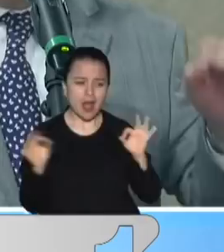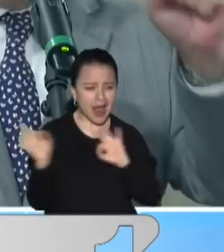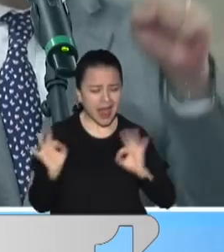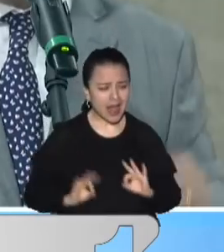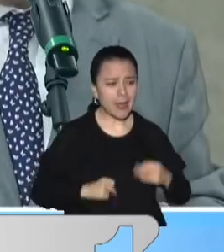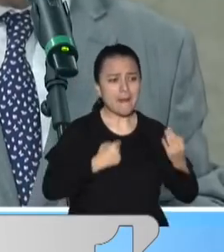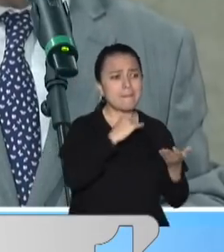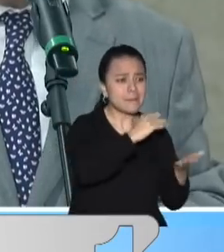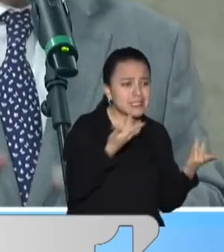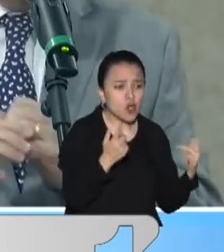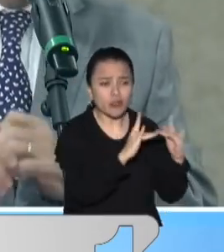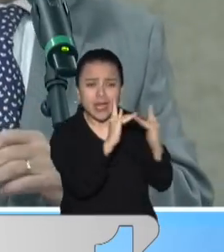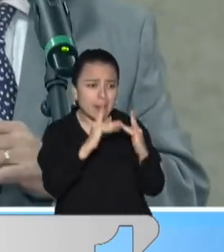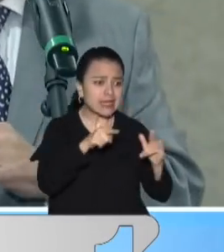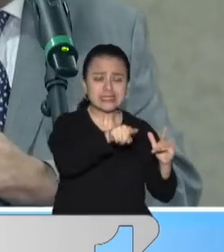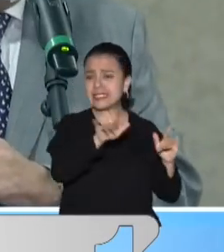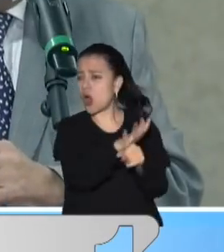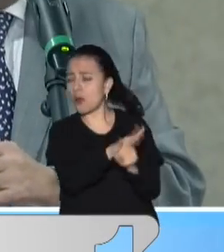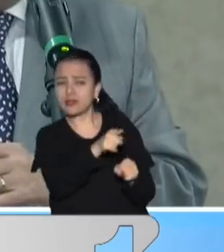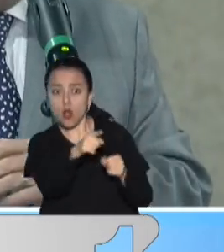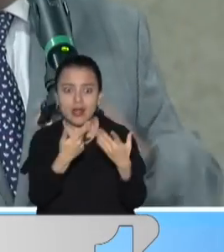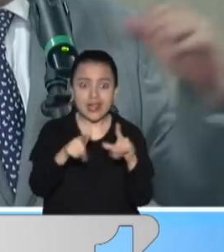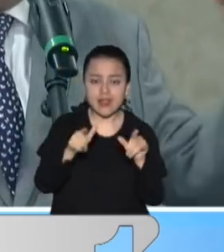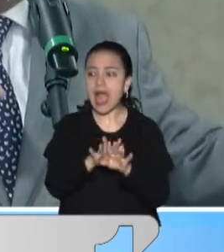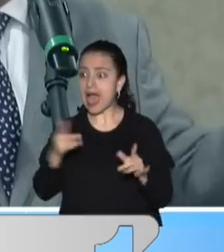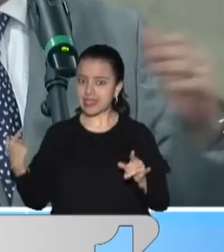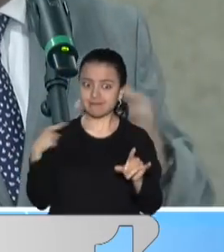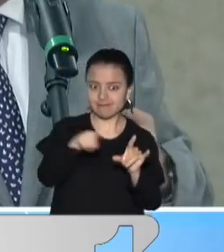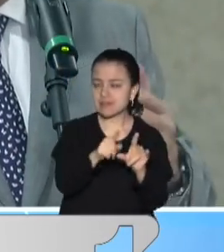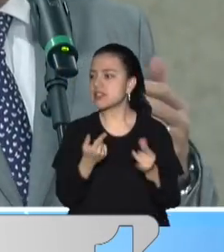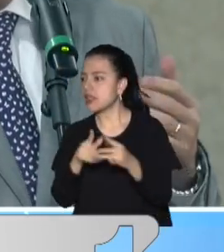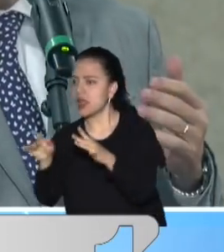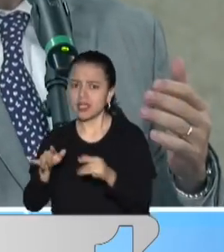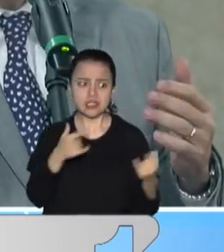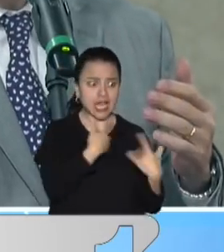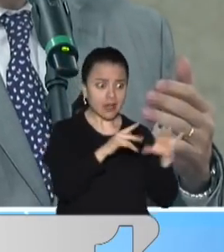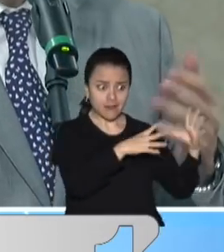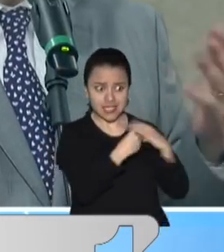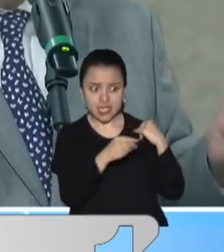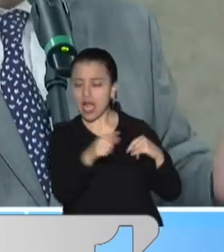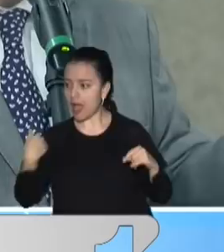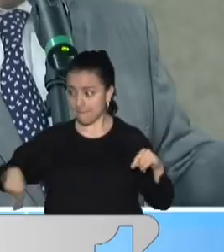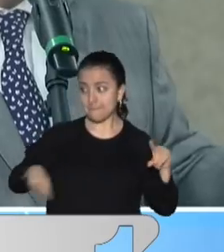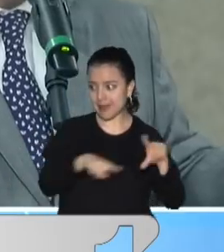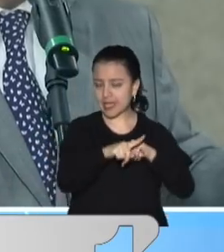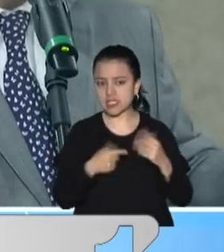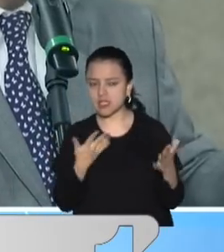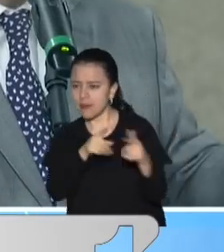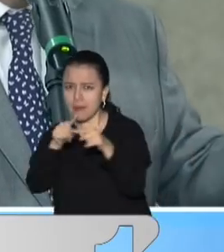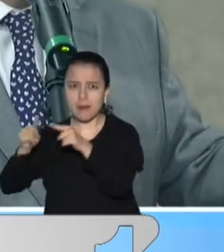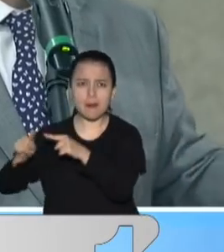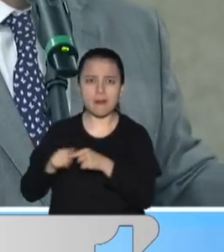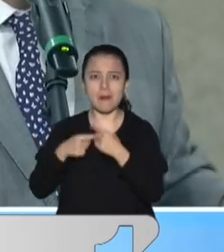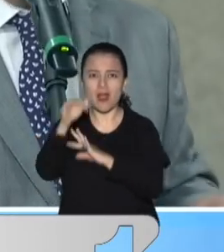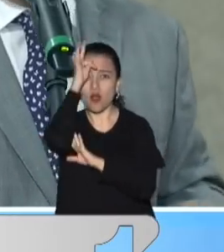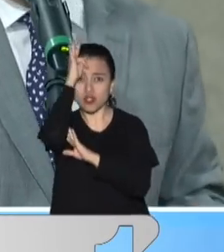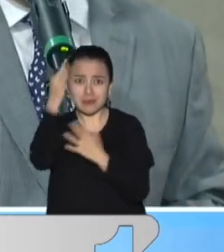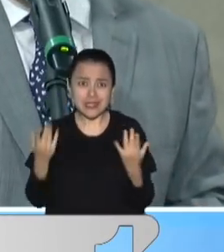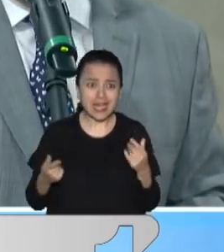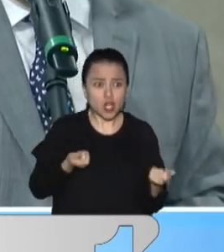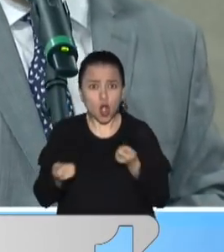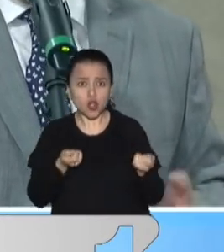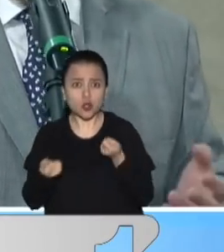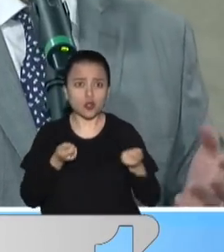cientos de pacientes todos los días. Otros más van saliendo y esto nos permite el giro cama. Hoy, en horas de la tarde, y no quiero